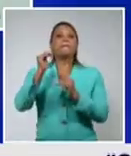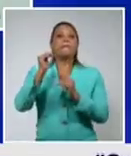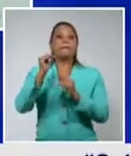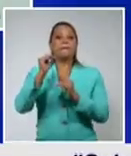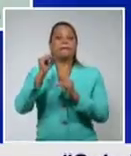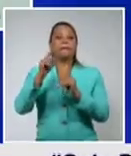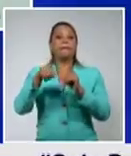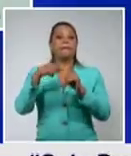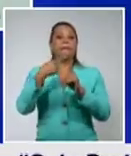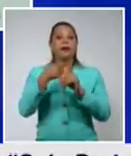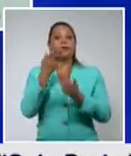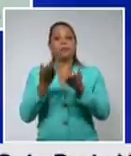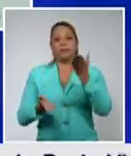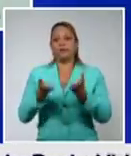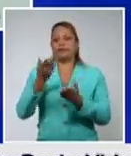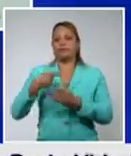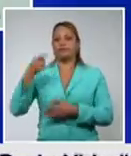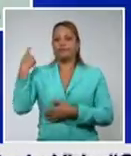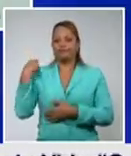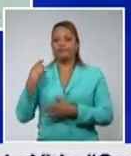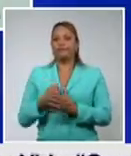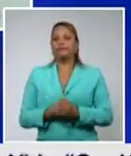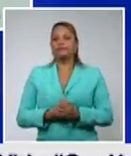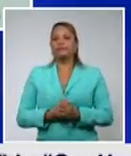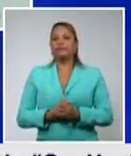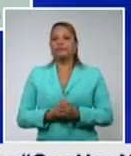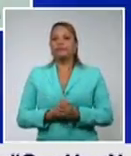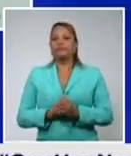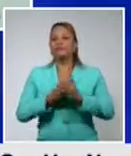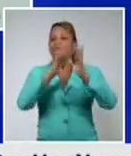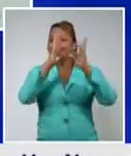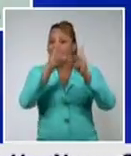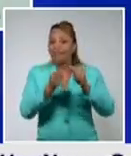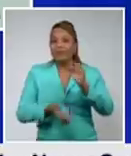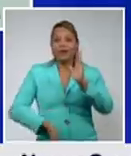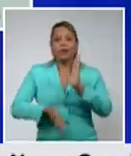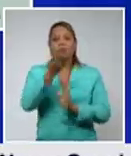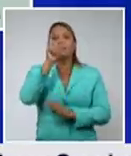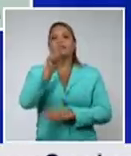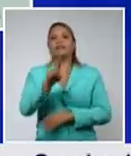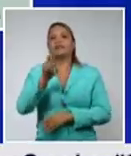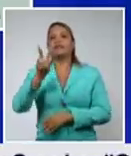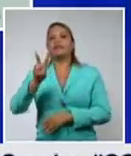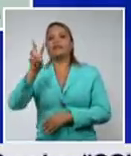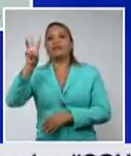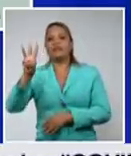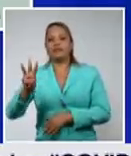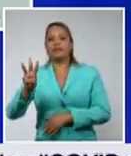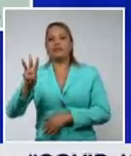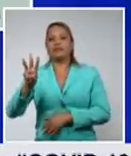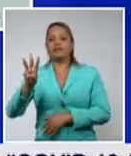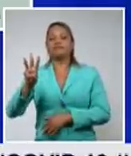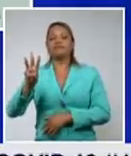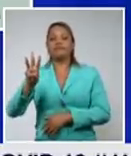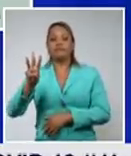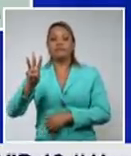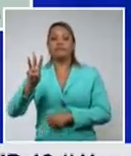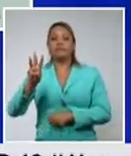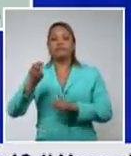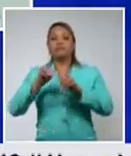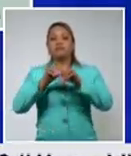anterior, una cifra muy elevada, 123 autóctonos, y con una